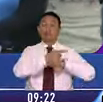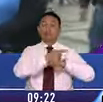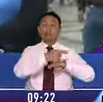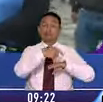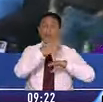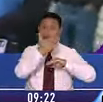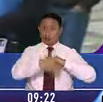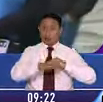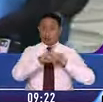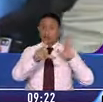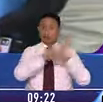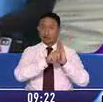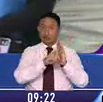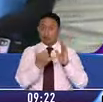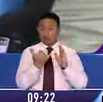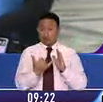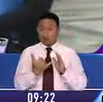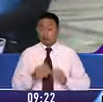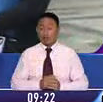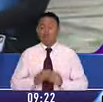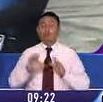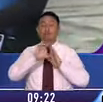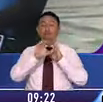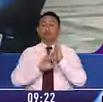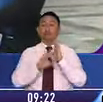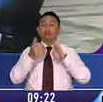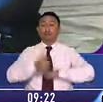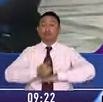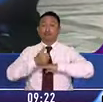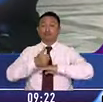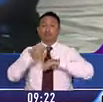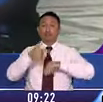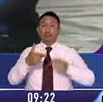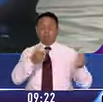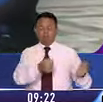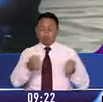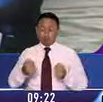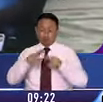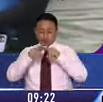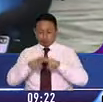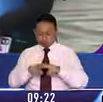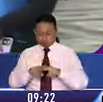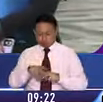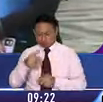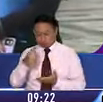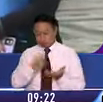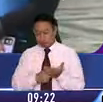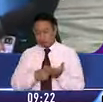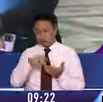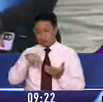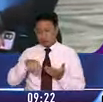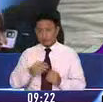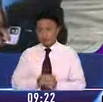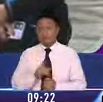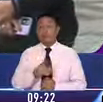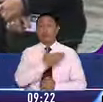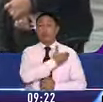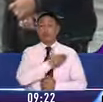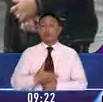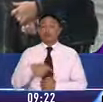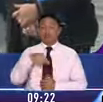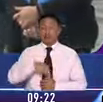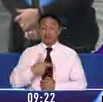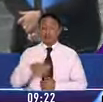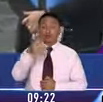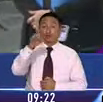luego serán leyes, ¿no? Y que obviamente, pues, la Corte Constitucional deberá analizarlos. Justamente ya el presidente tiene listo también